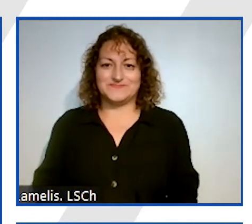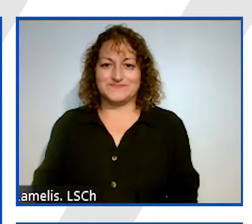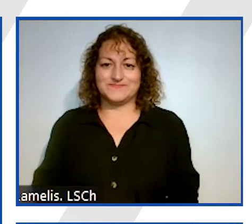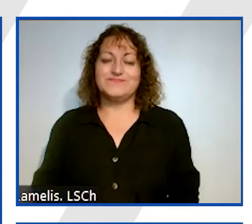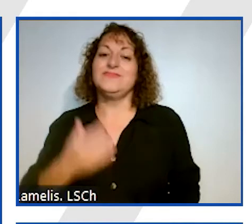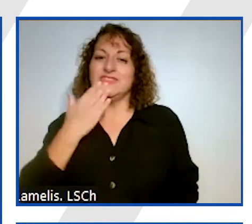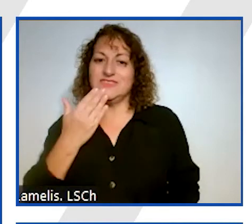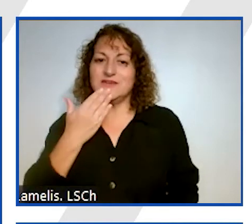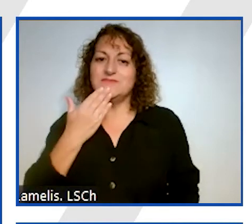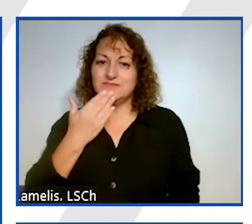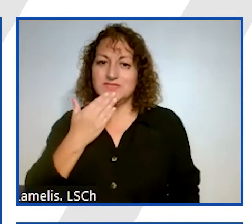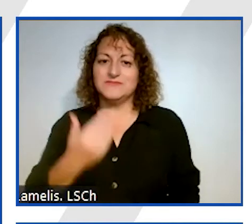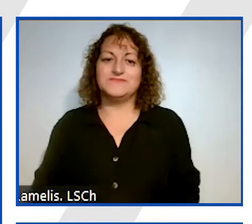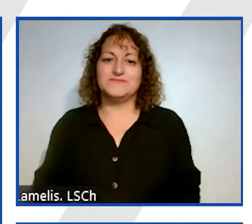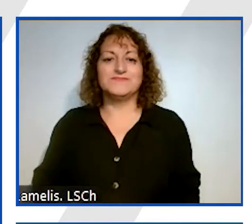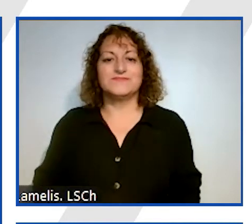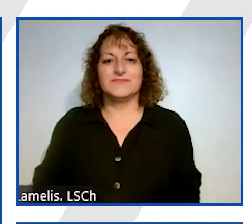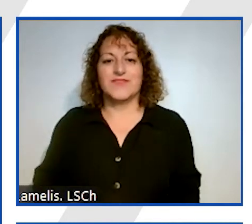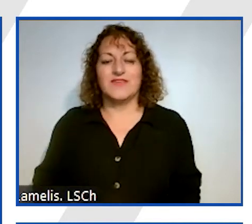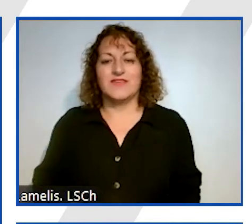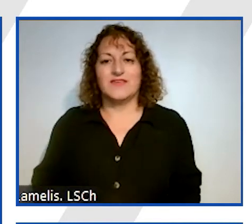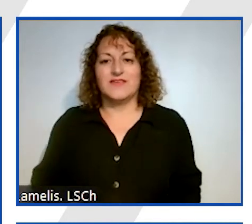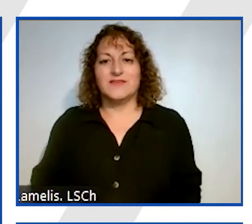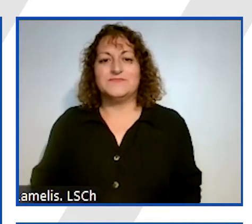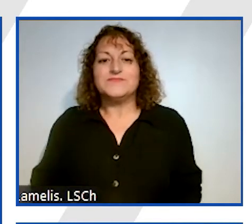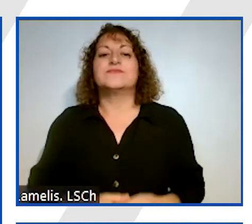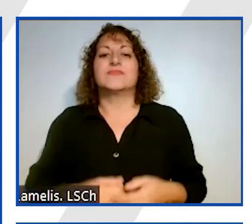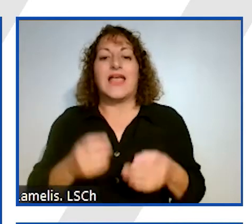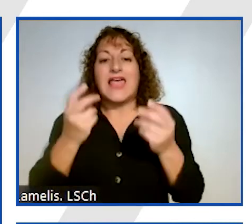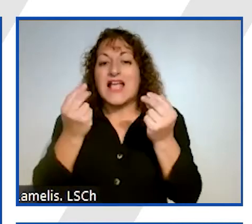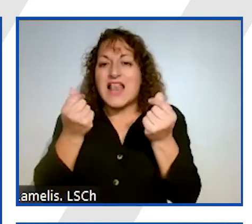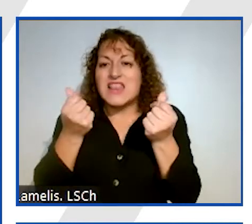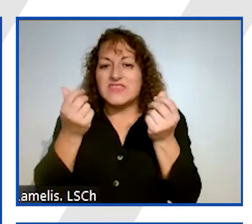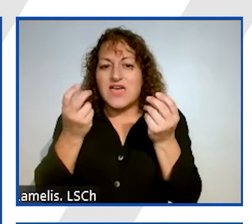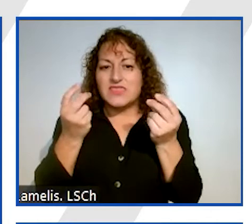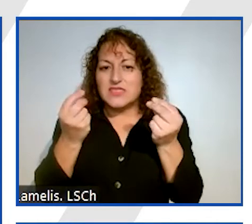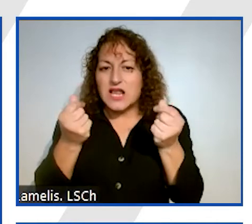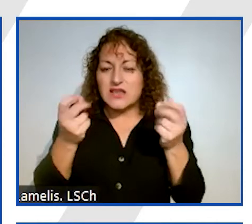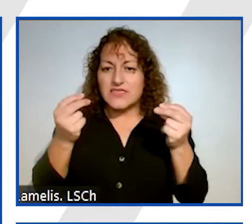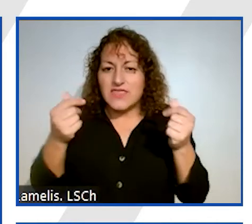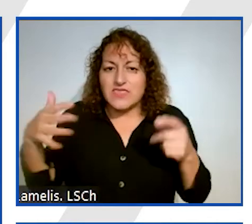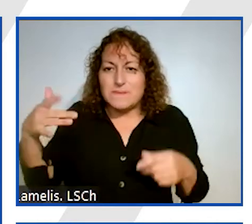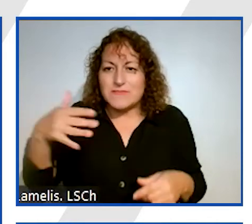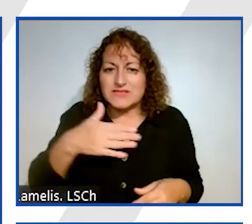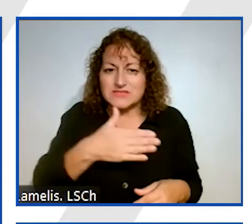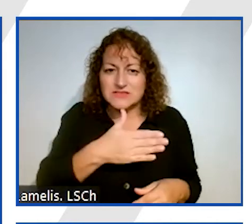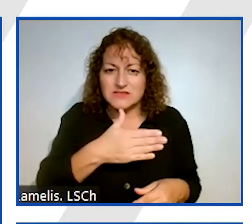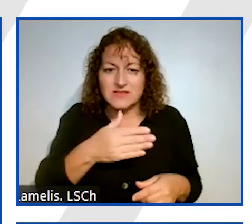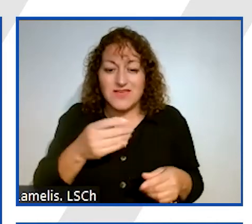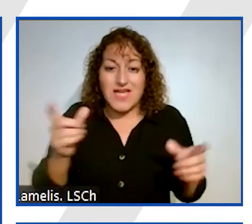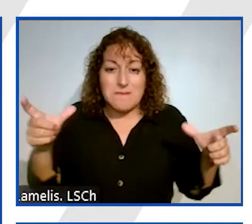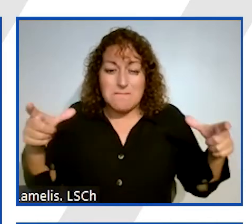Y también va en medida de la disminución de la calidad de los peces que tenemos en nuestras costas. Tenemos cada vez menos peces